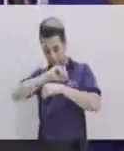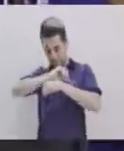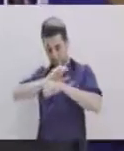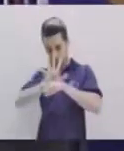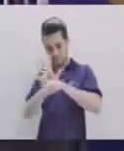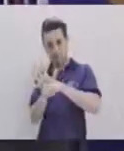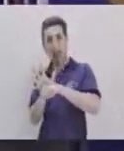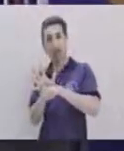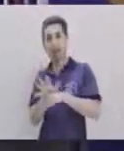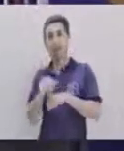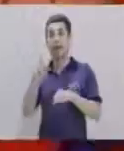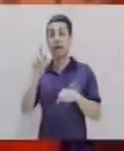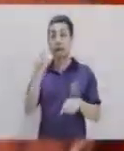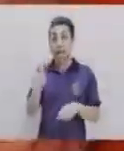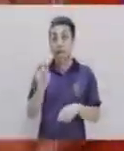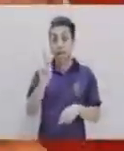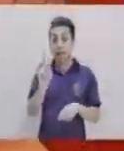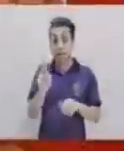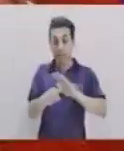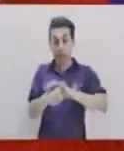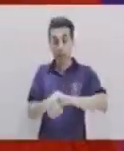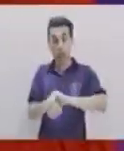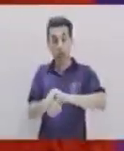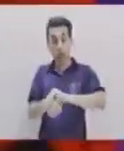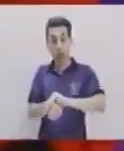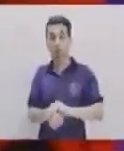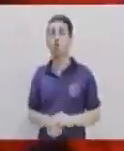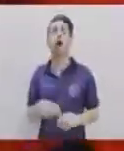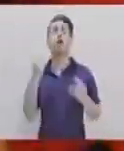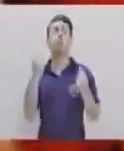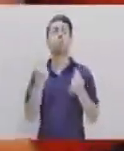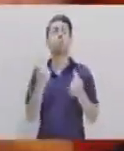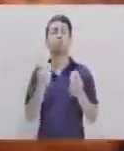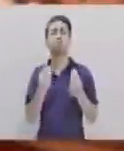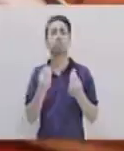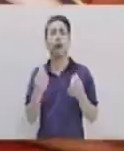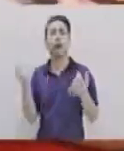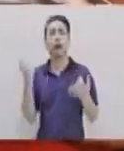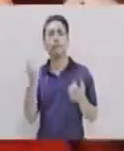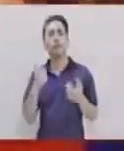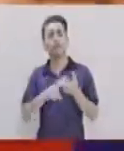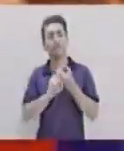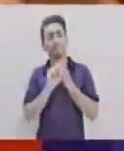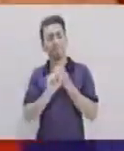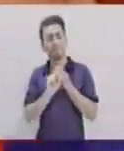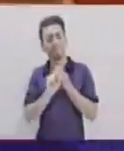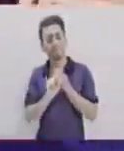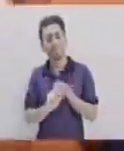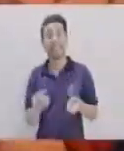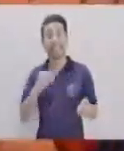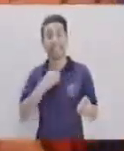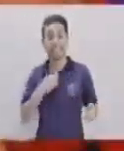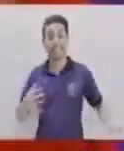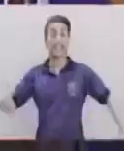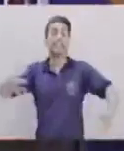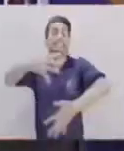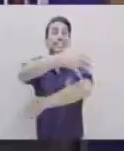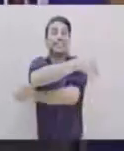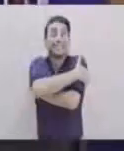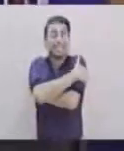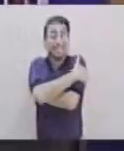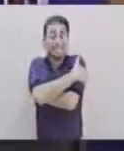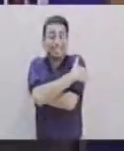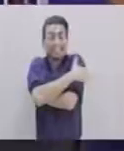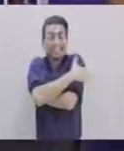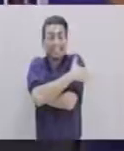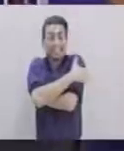Tortuga. Eran muy buenos amigos y querían darse un abrazo muy, muy